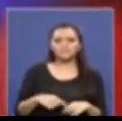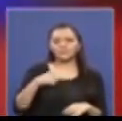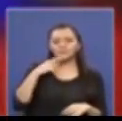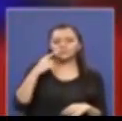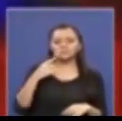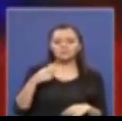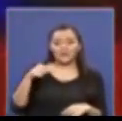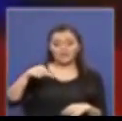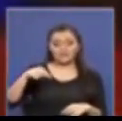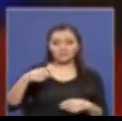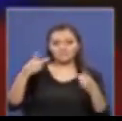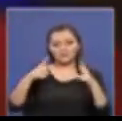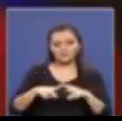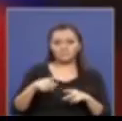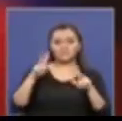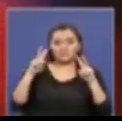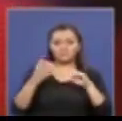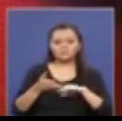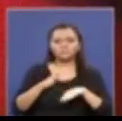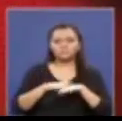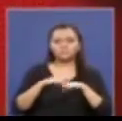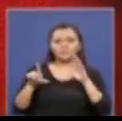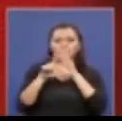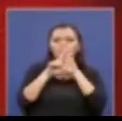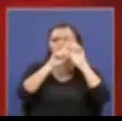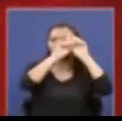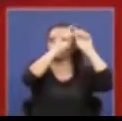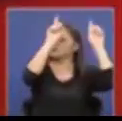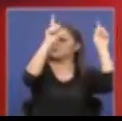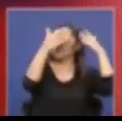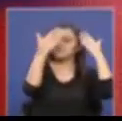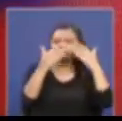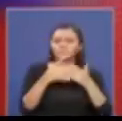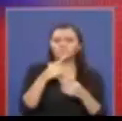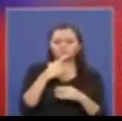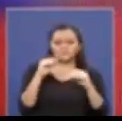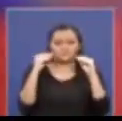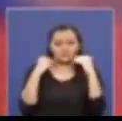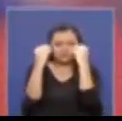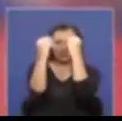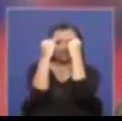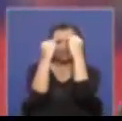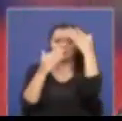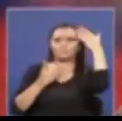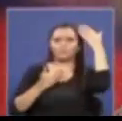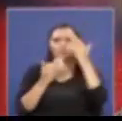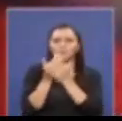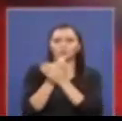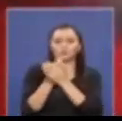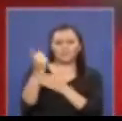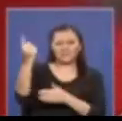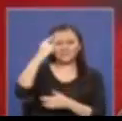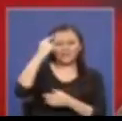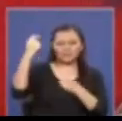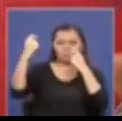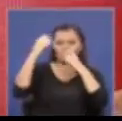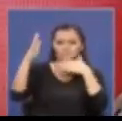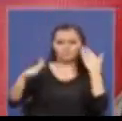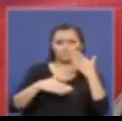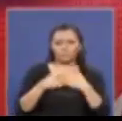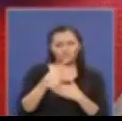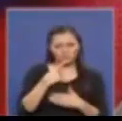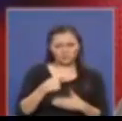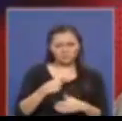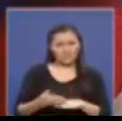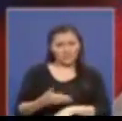nombre de empresarios, están haciendo politiquería. Nos quieren dar cátedra de política económica. Ellos son los que saben manejar la economía. ¿Acaso no lo